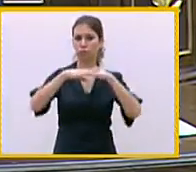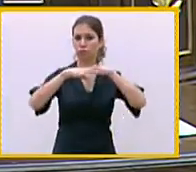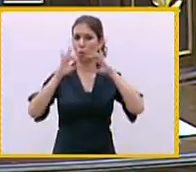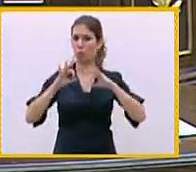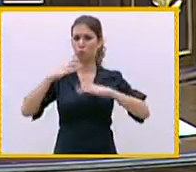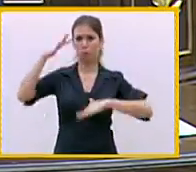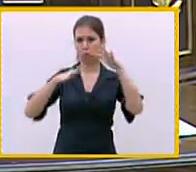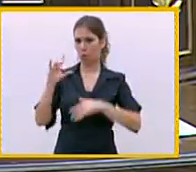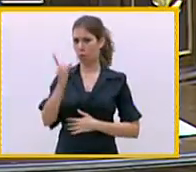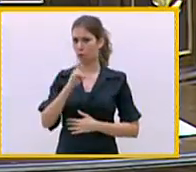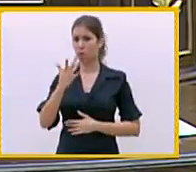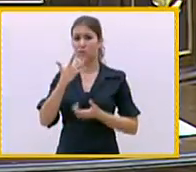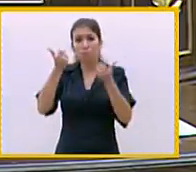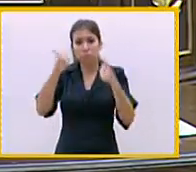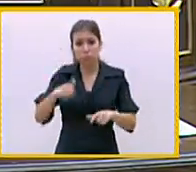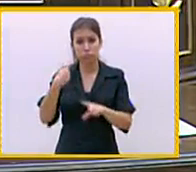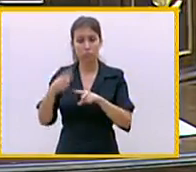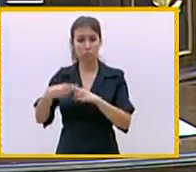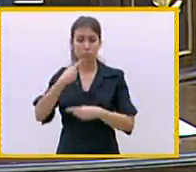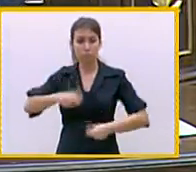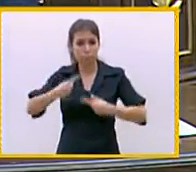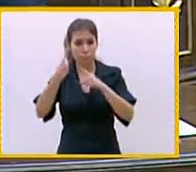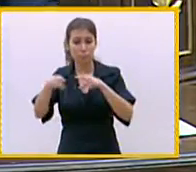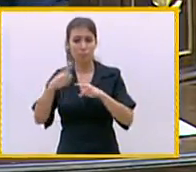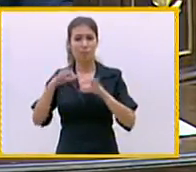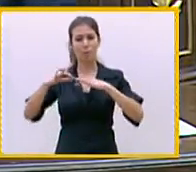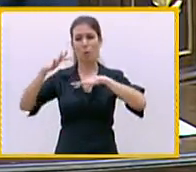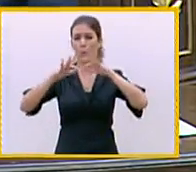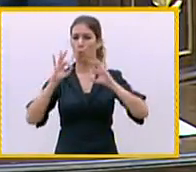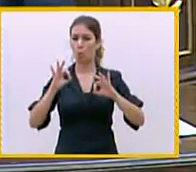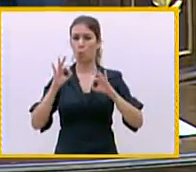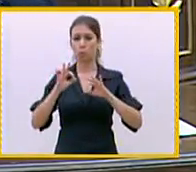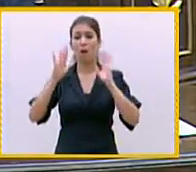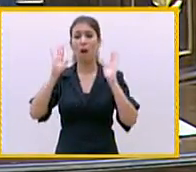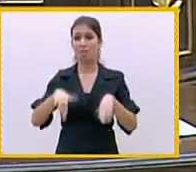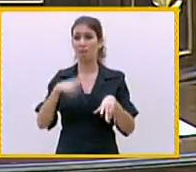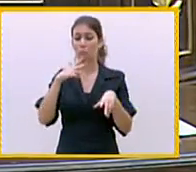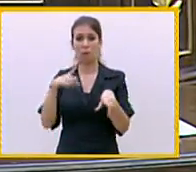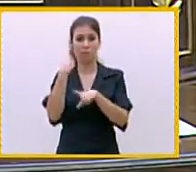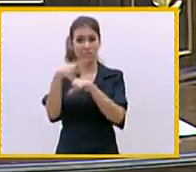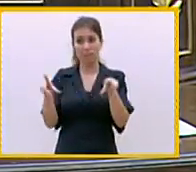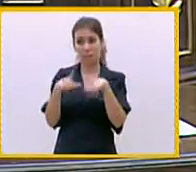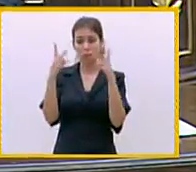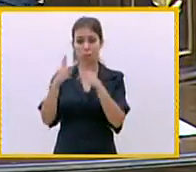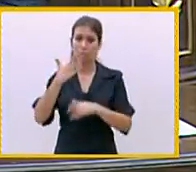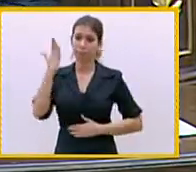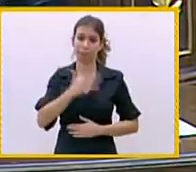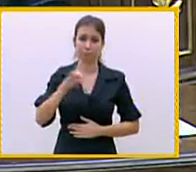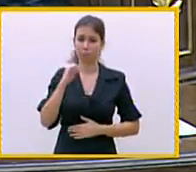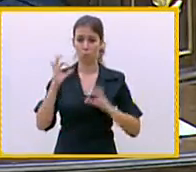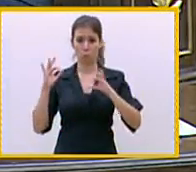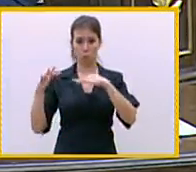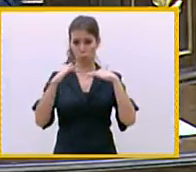la crisis y prevenir el riesgo de salir de ella agravando las diferencias sociales. Señorías, durante el último